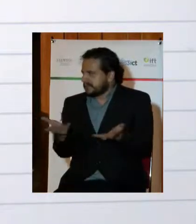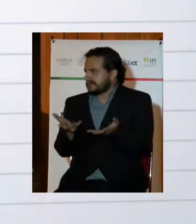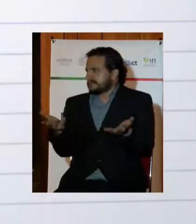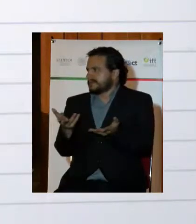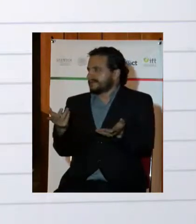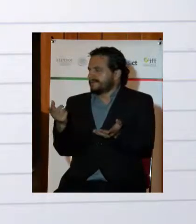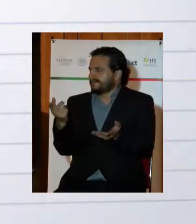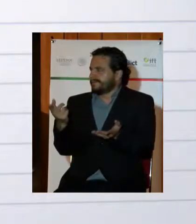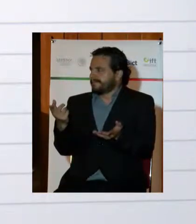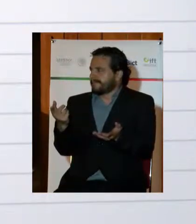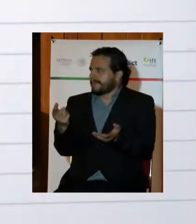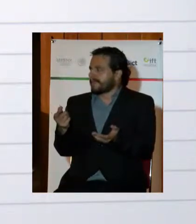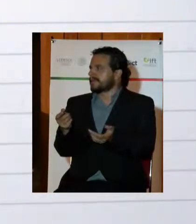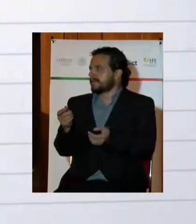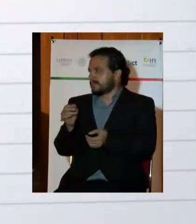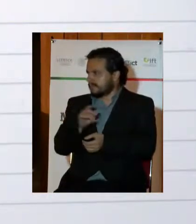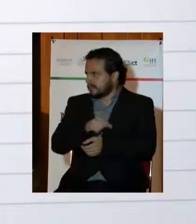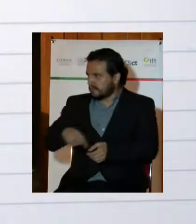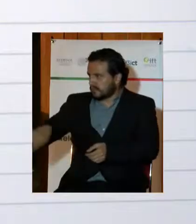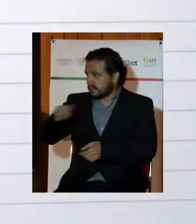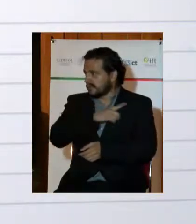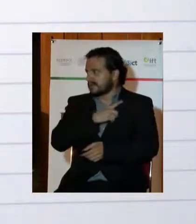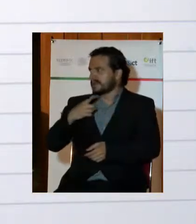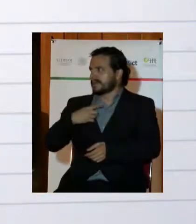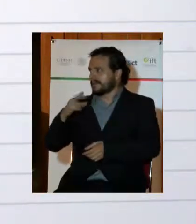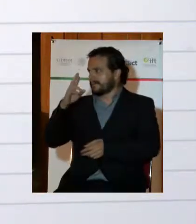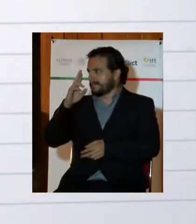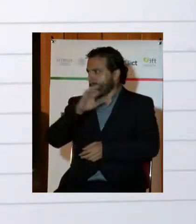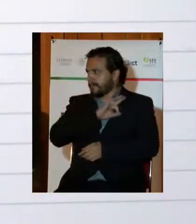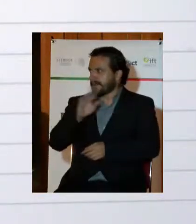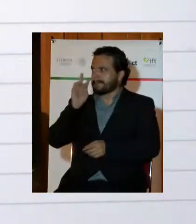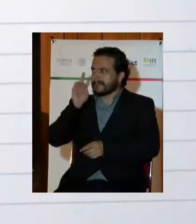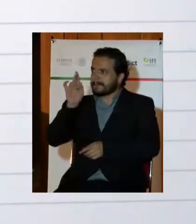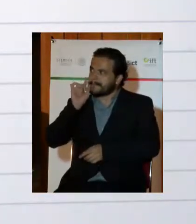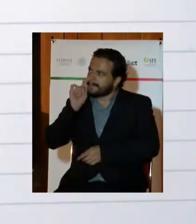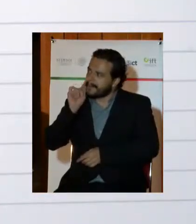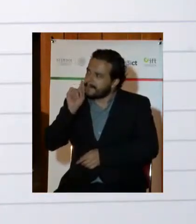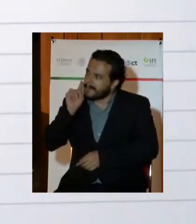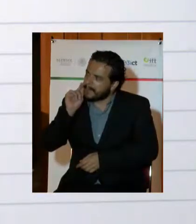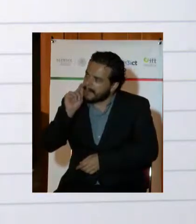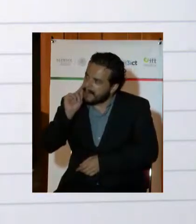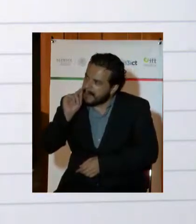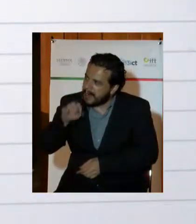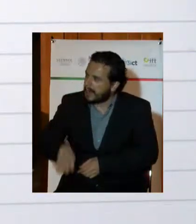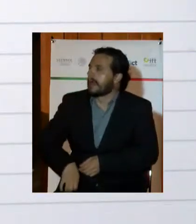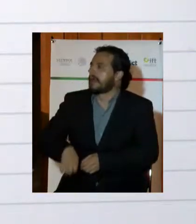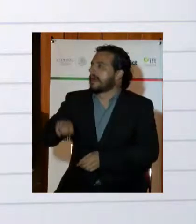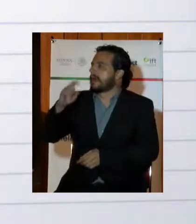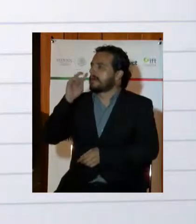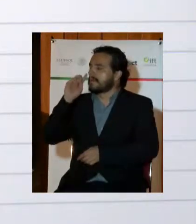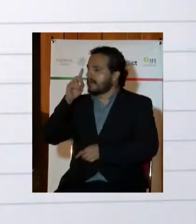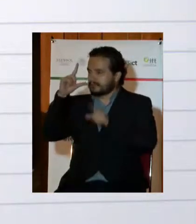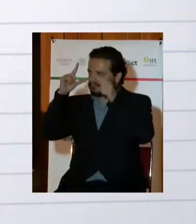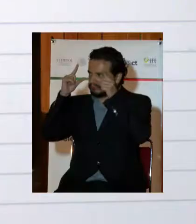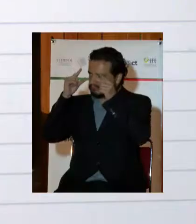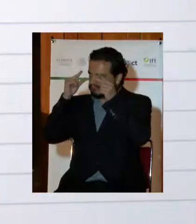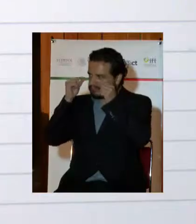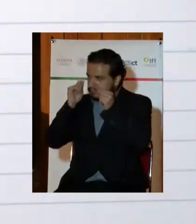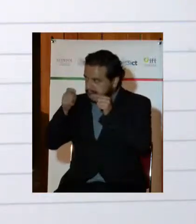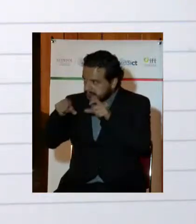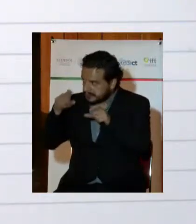estamos jóvenes y nos sentimos lo máximo, mañana todos vamos a envejecer y la población está envejeciendo cada vez más. Entonces, no